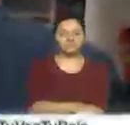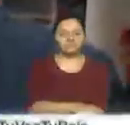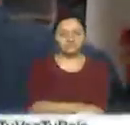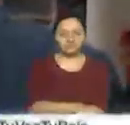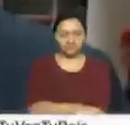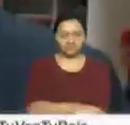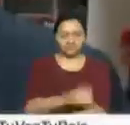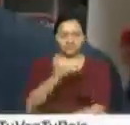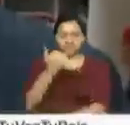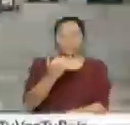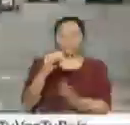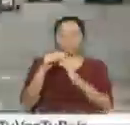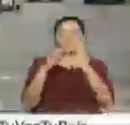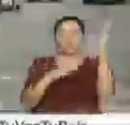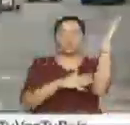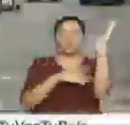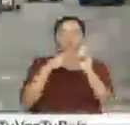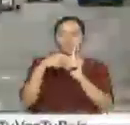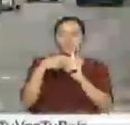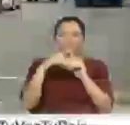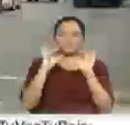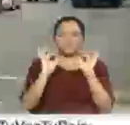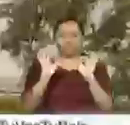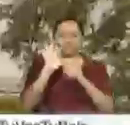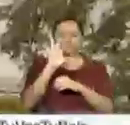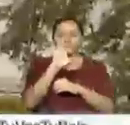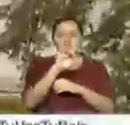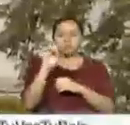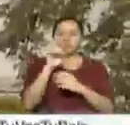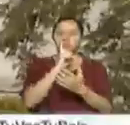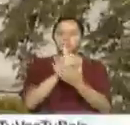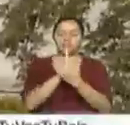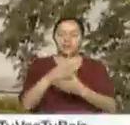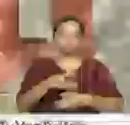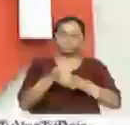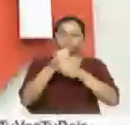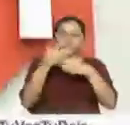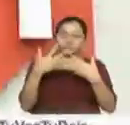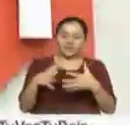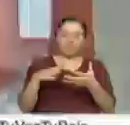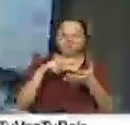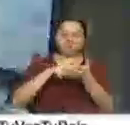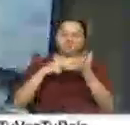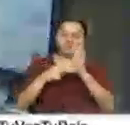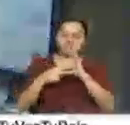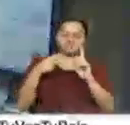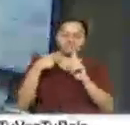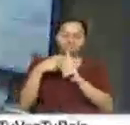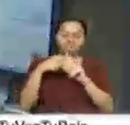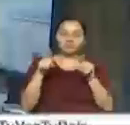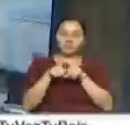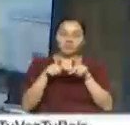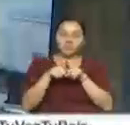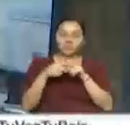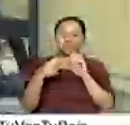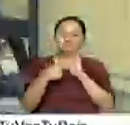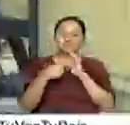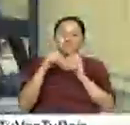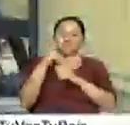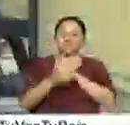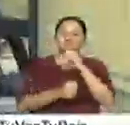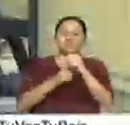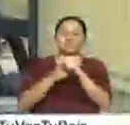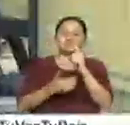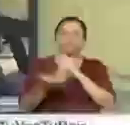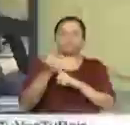uno de los proyectos emblemáticos, hoy ha hecho una realidad, una institución que marca es uno de esos símbolos de la década ganada, ¿no? Y